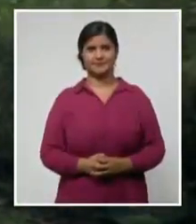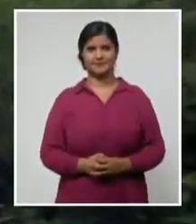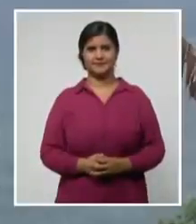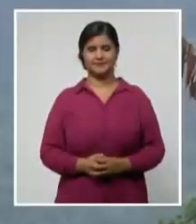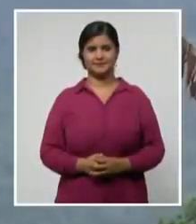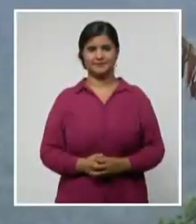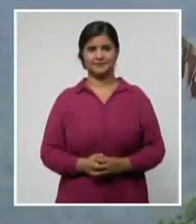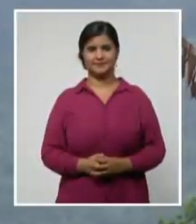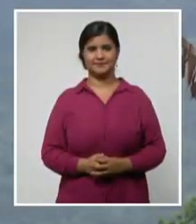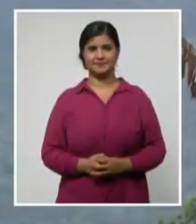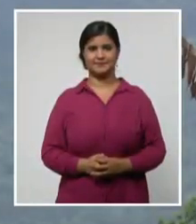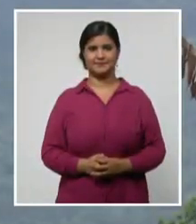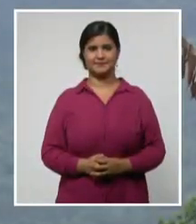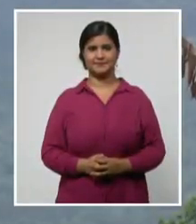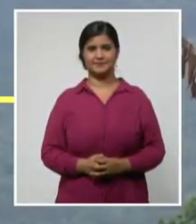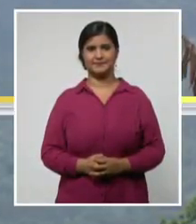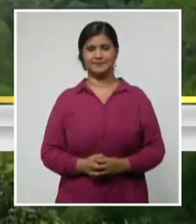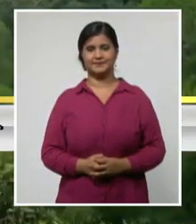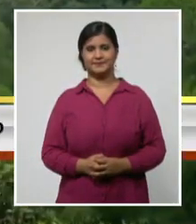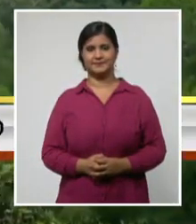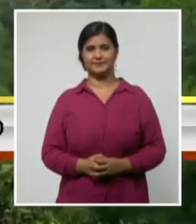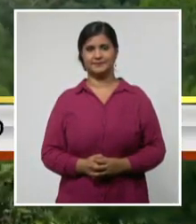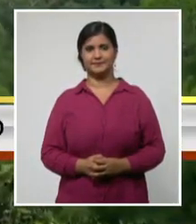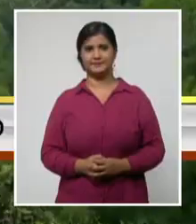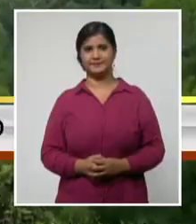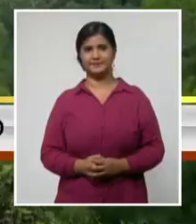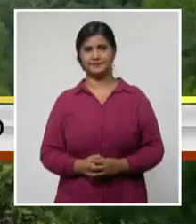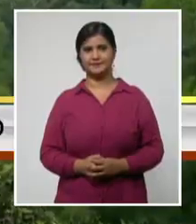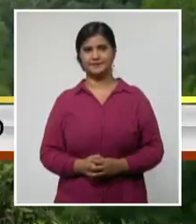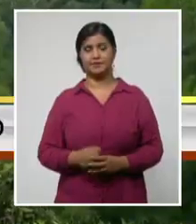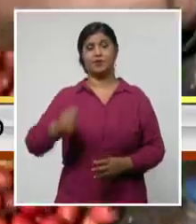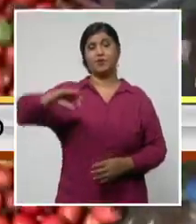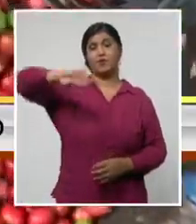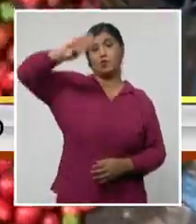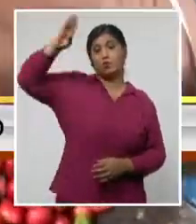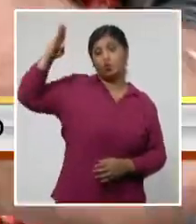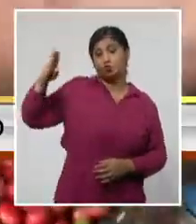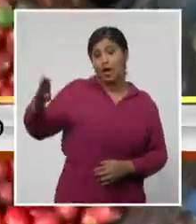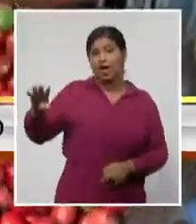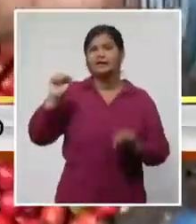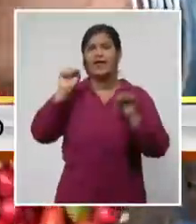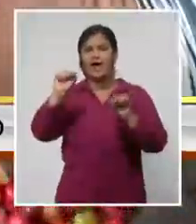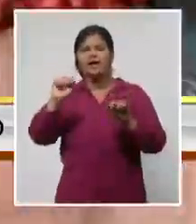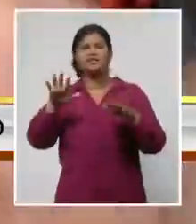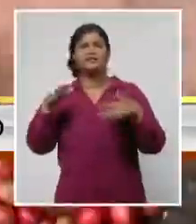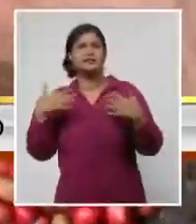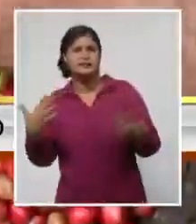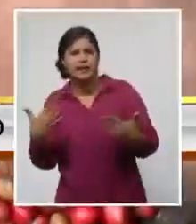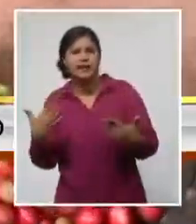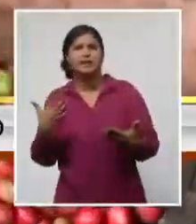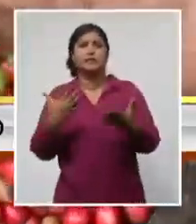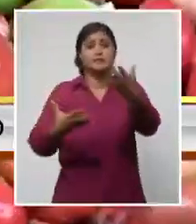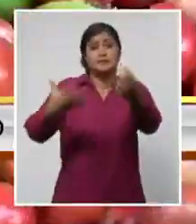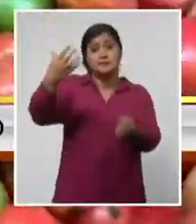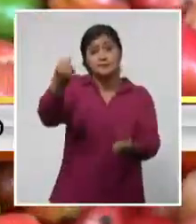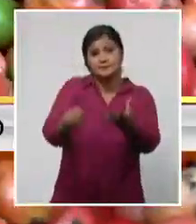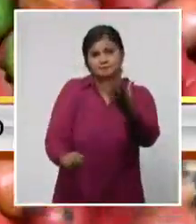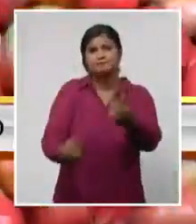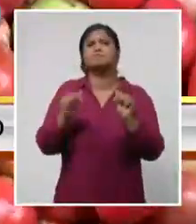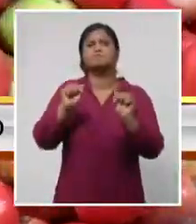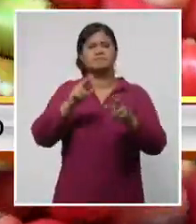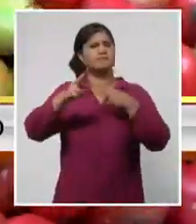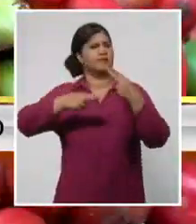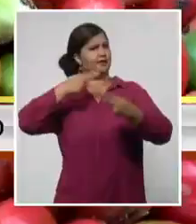y es el café del macizo guamuhaya de alto estándar de calidad solo en este paraje se produce la marca krystal